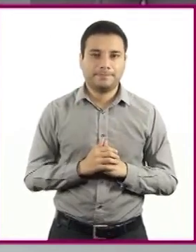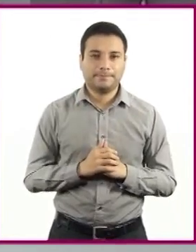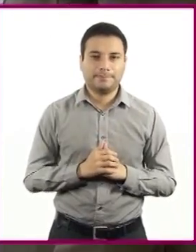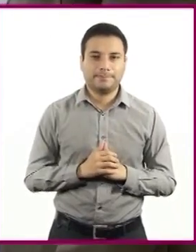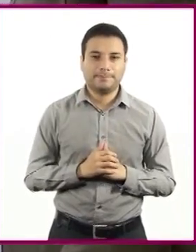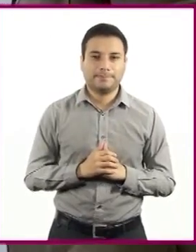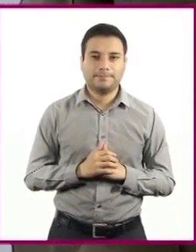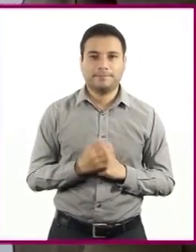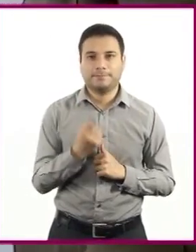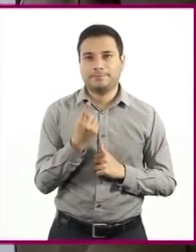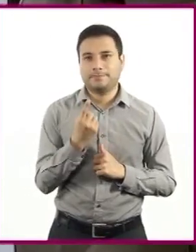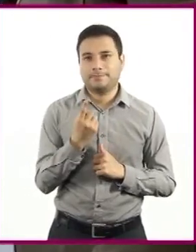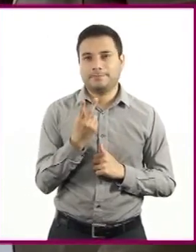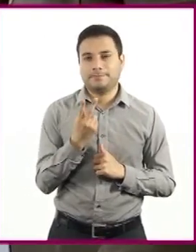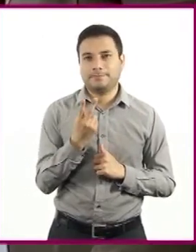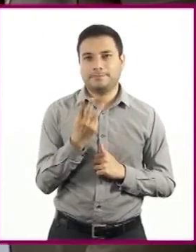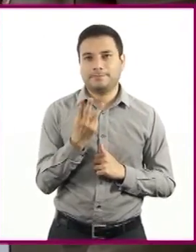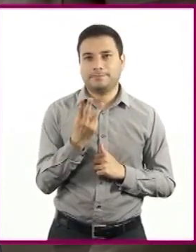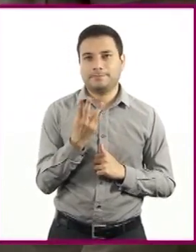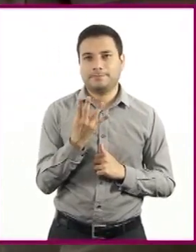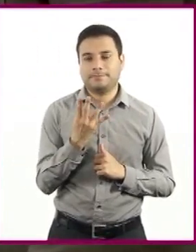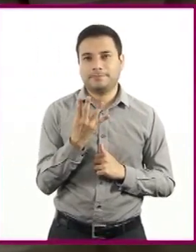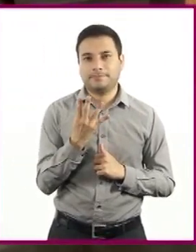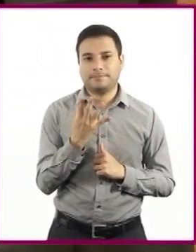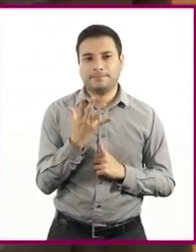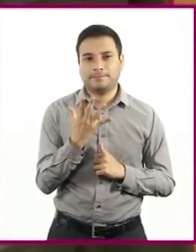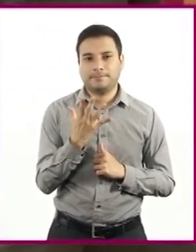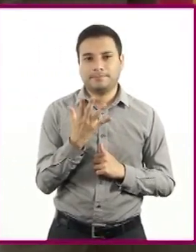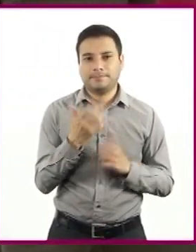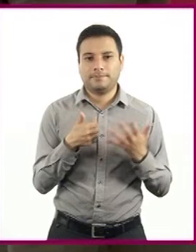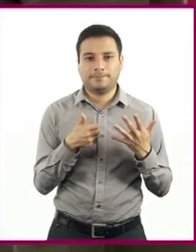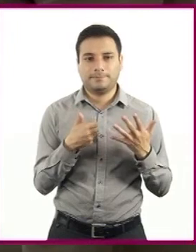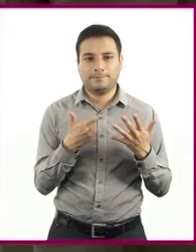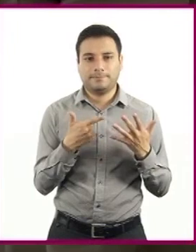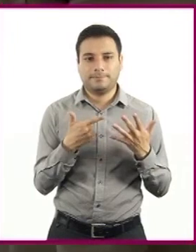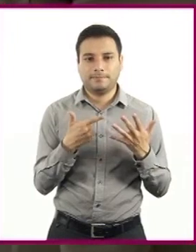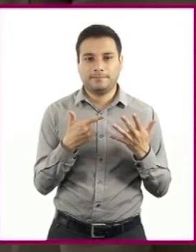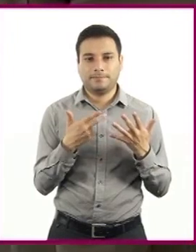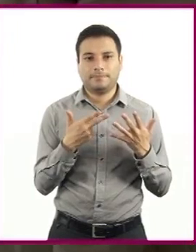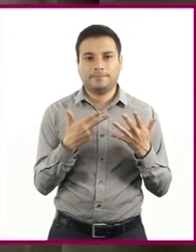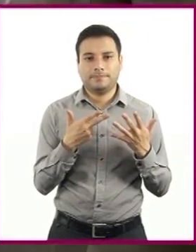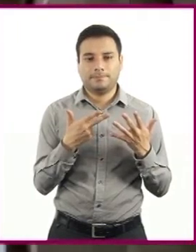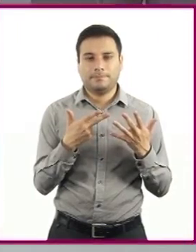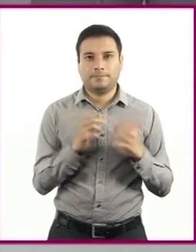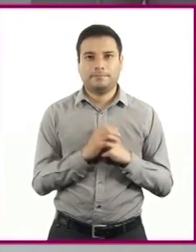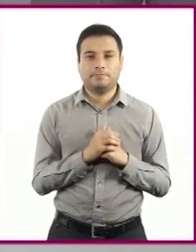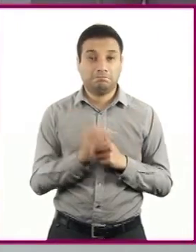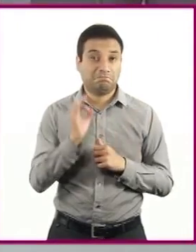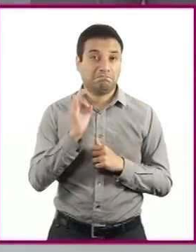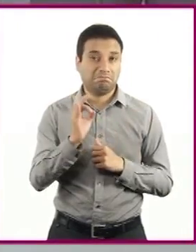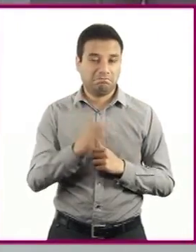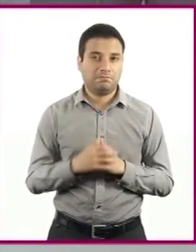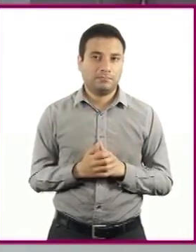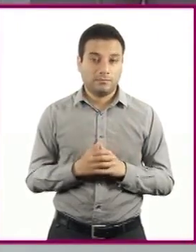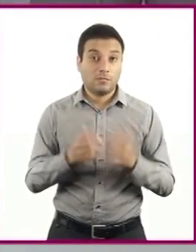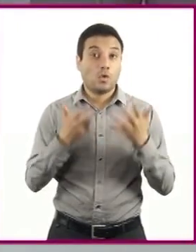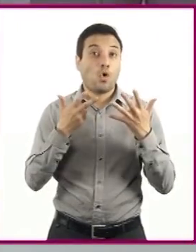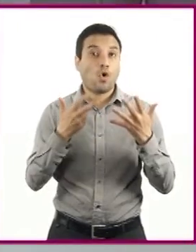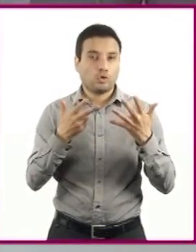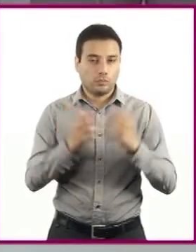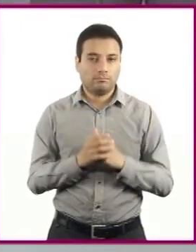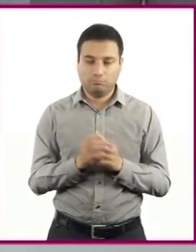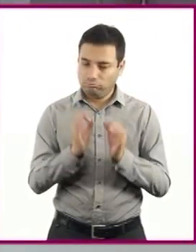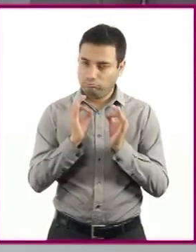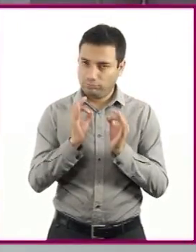1, 2, 3, 4, 5, 6, 7, 8. Perfecto, 8 del